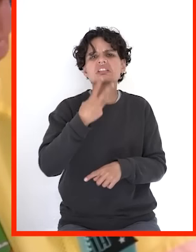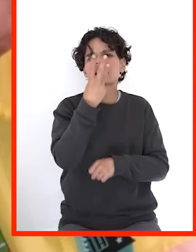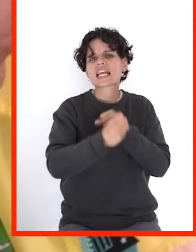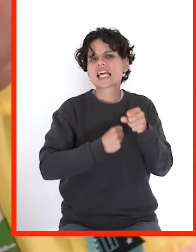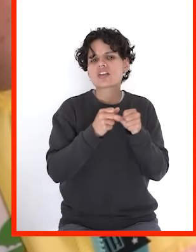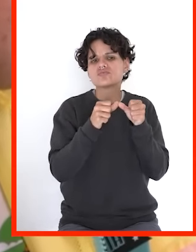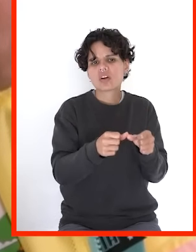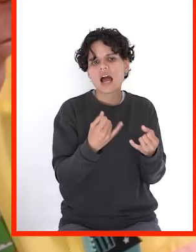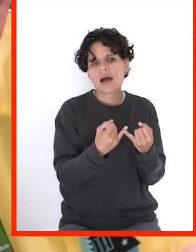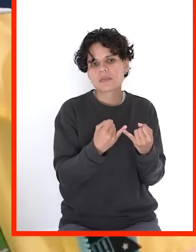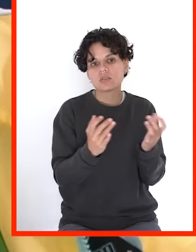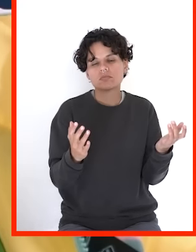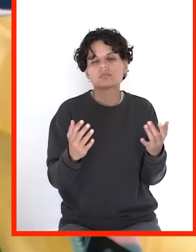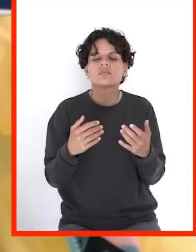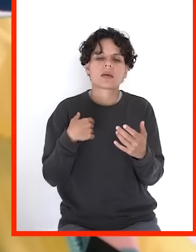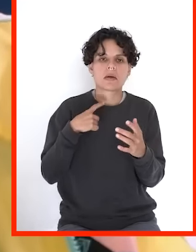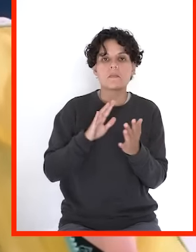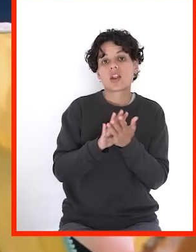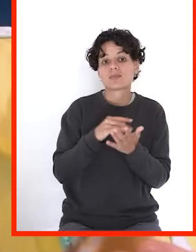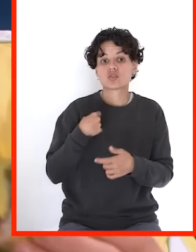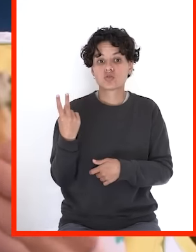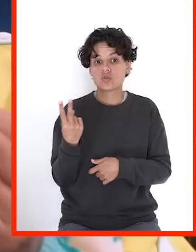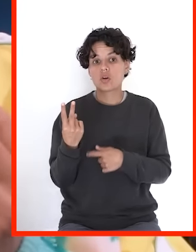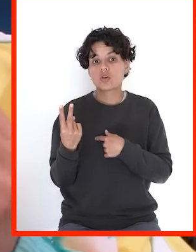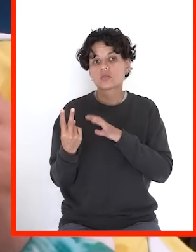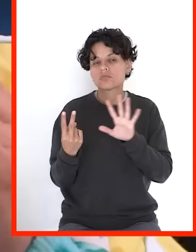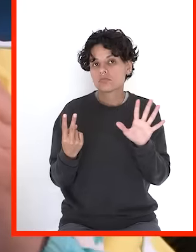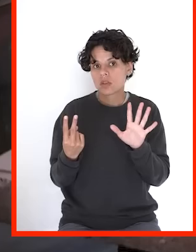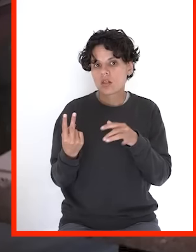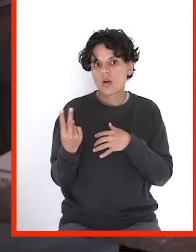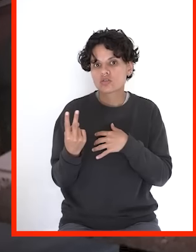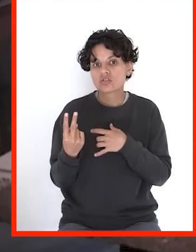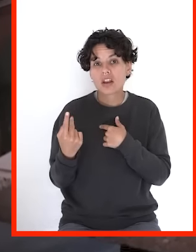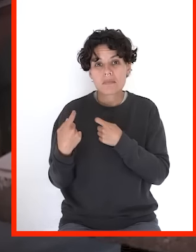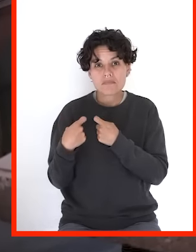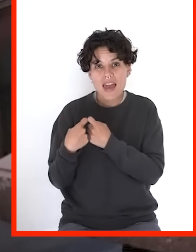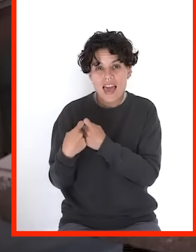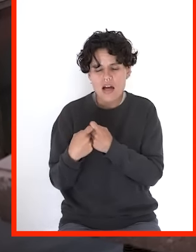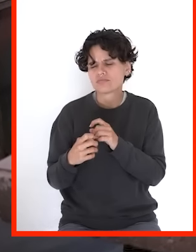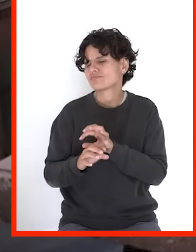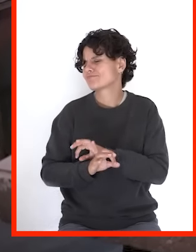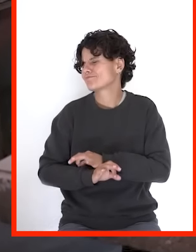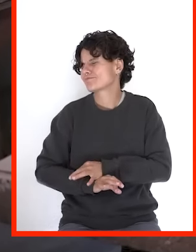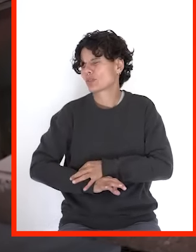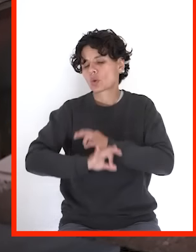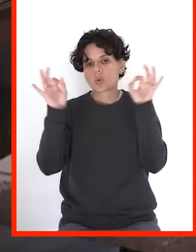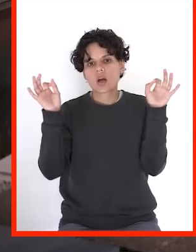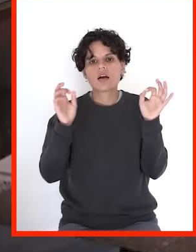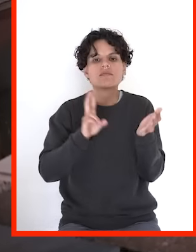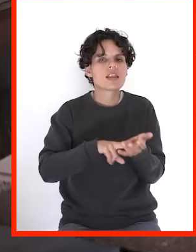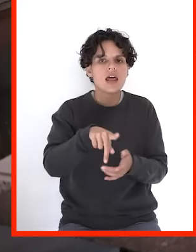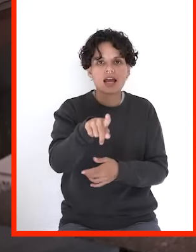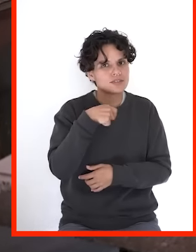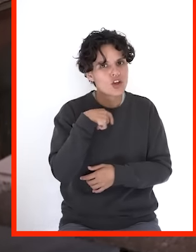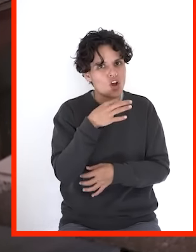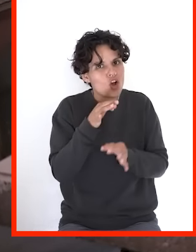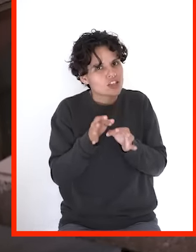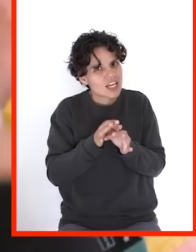Tame, cuando partimos los dos primeros. Nunca hemos, gracias a Dios, como que nunca hemos peleado así, pero por nada, de hecho. Y no te lo recomiendo, güey. No, ni